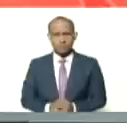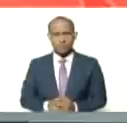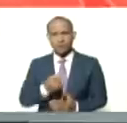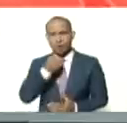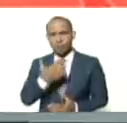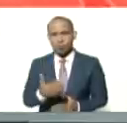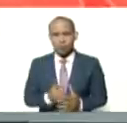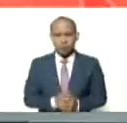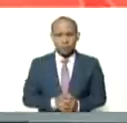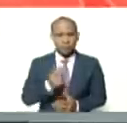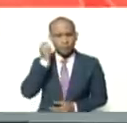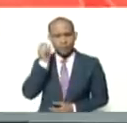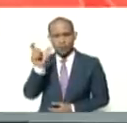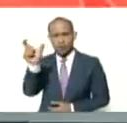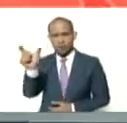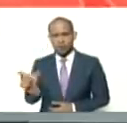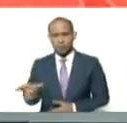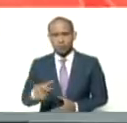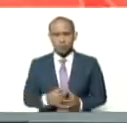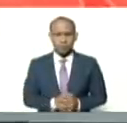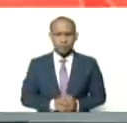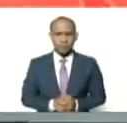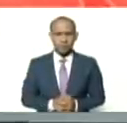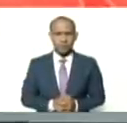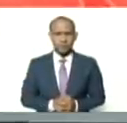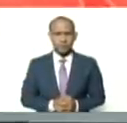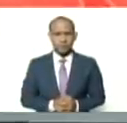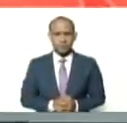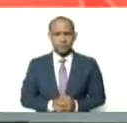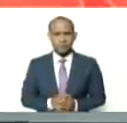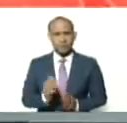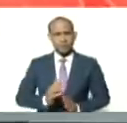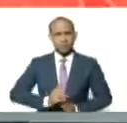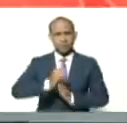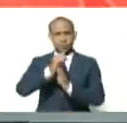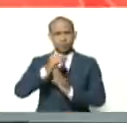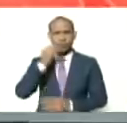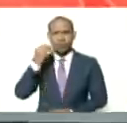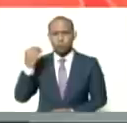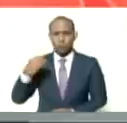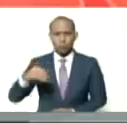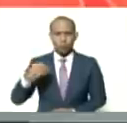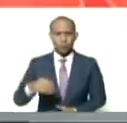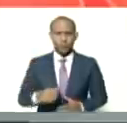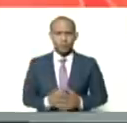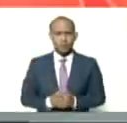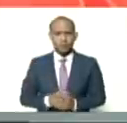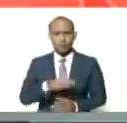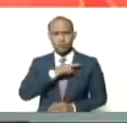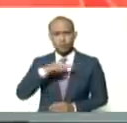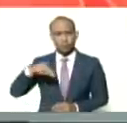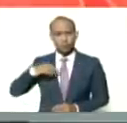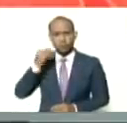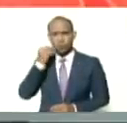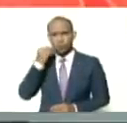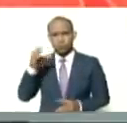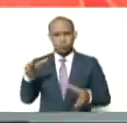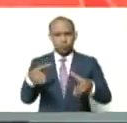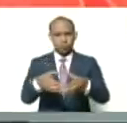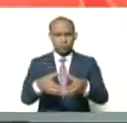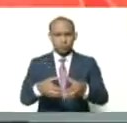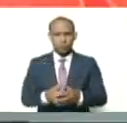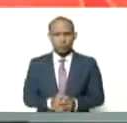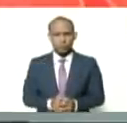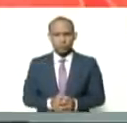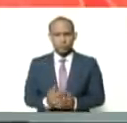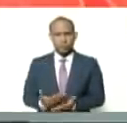Bueno, Catherine Guanipa Miranda, líder juvenil de nuestra juventud,